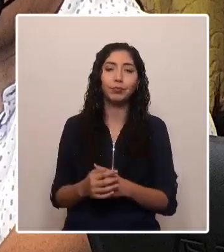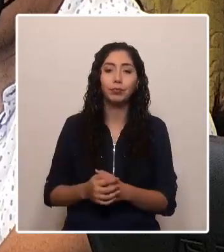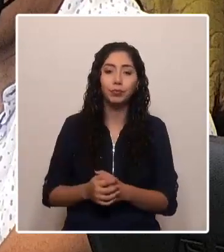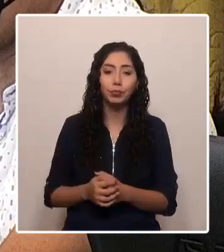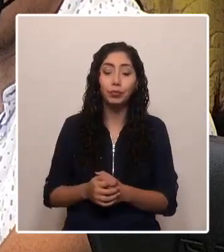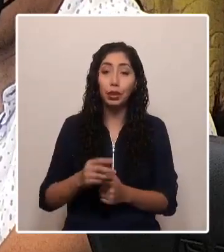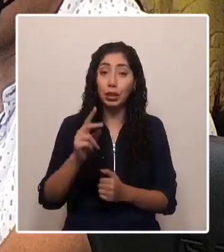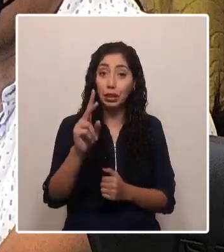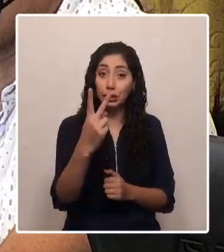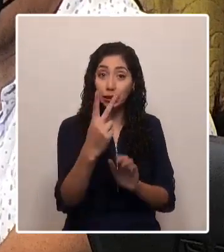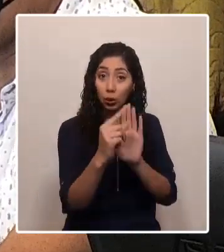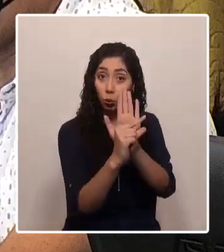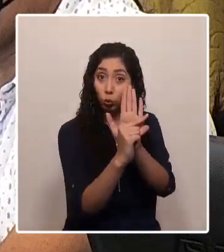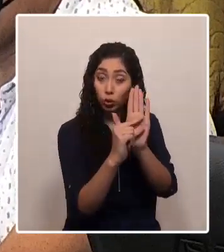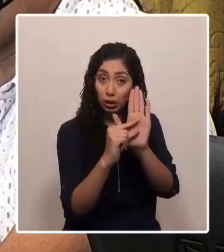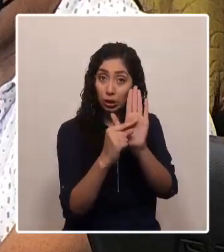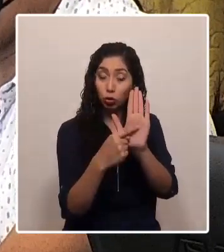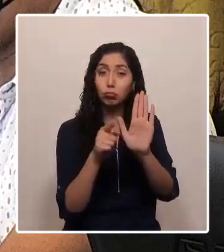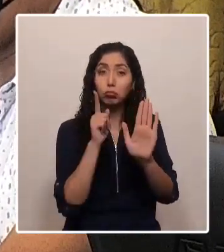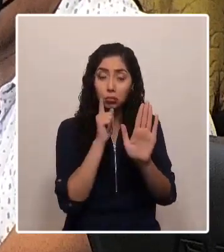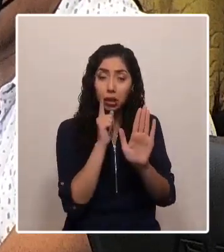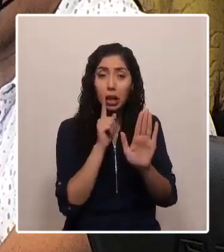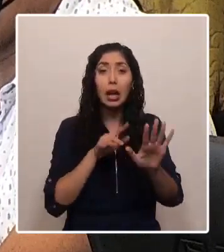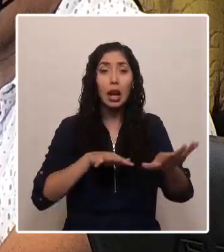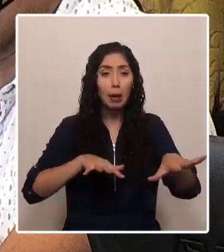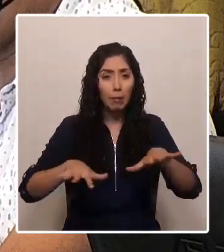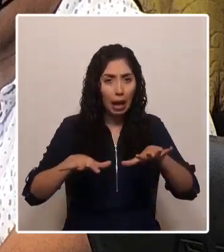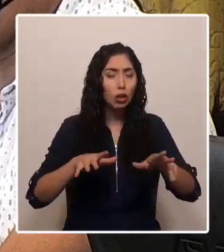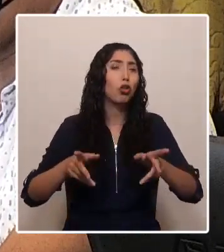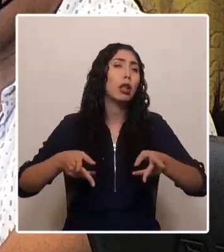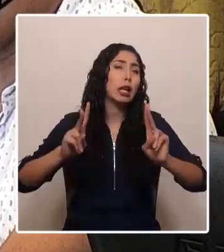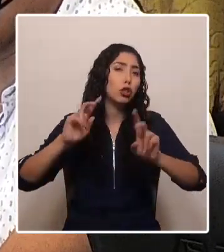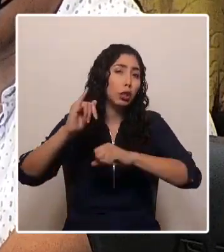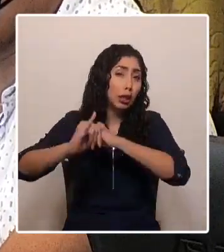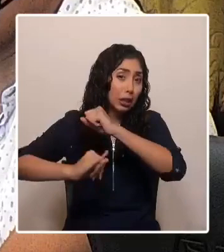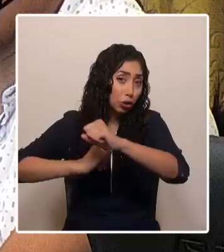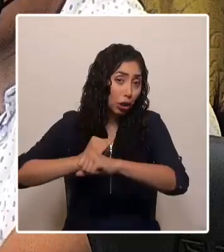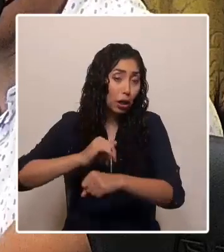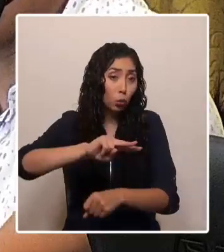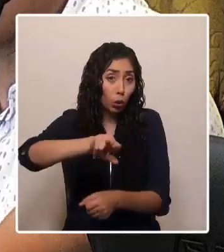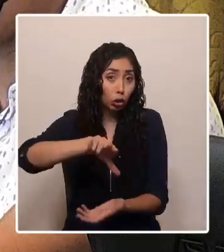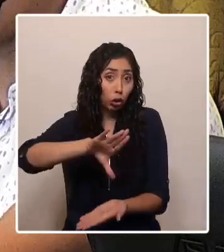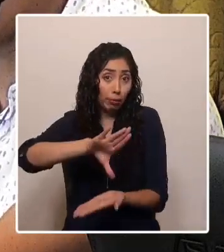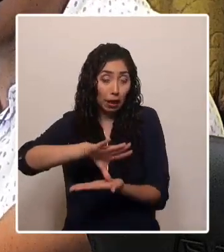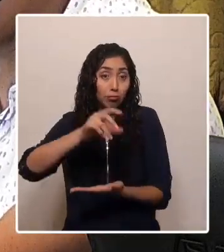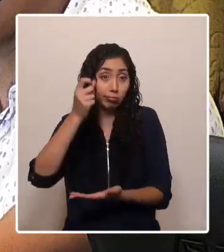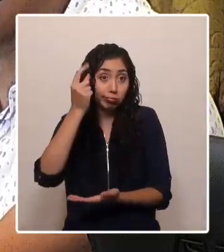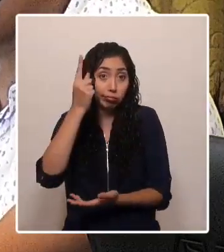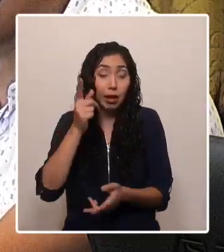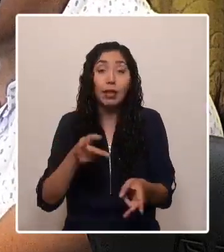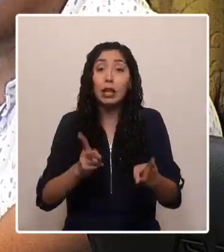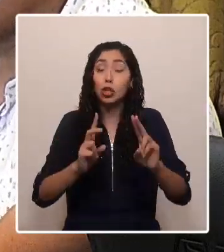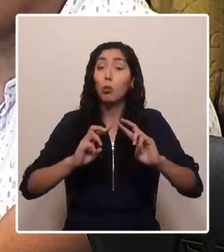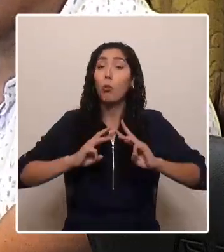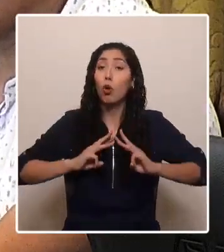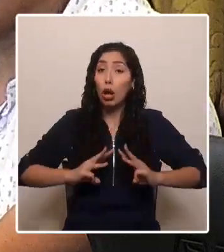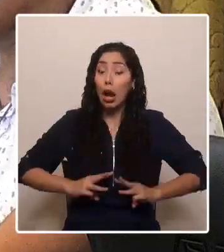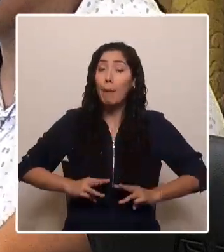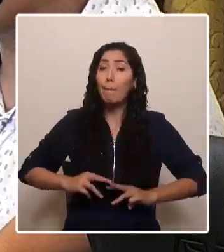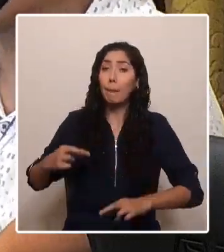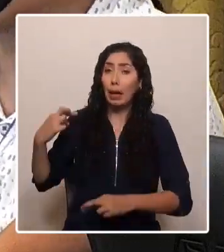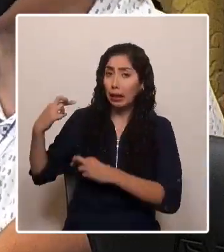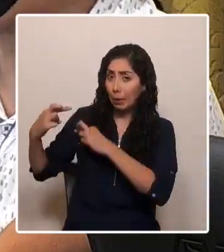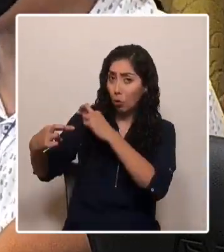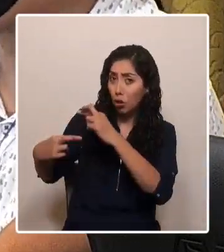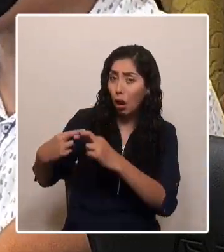inciso consagra los típicos elementos que en el derecho internacional y en nuestro país son comprendidos en los derechos morales y patrimoniales, consideramos